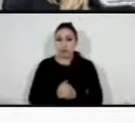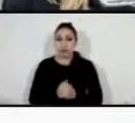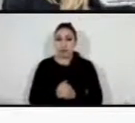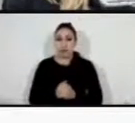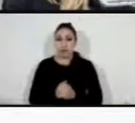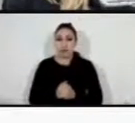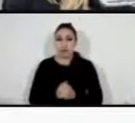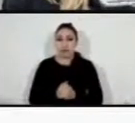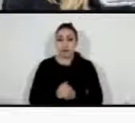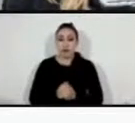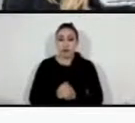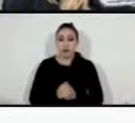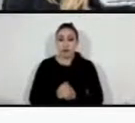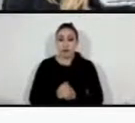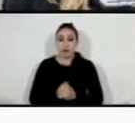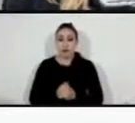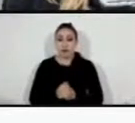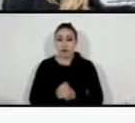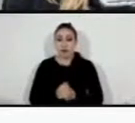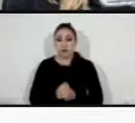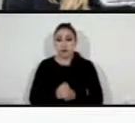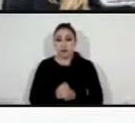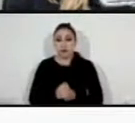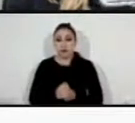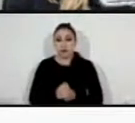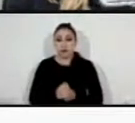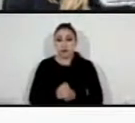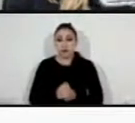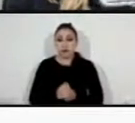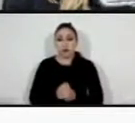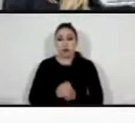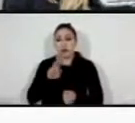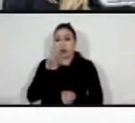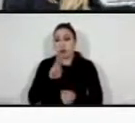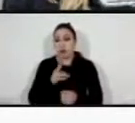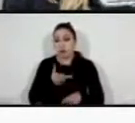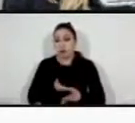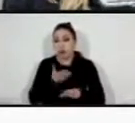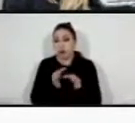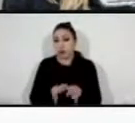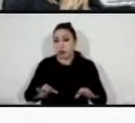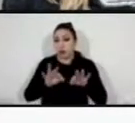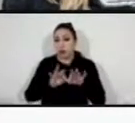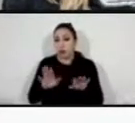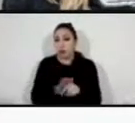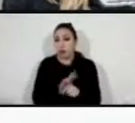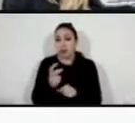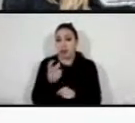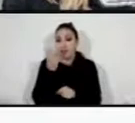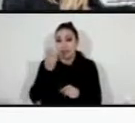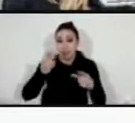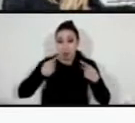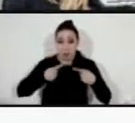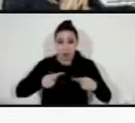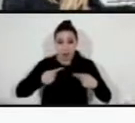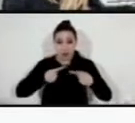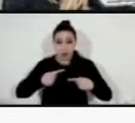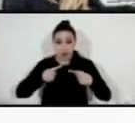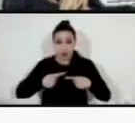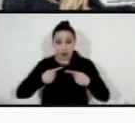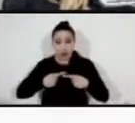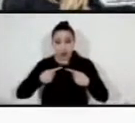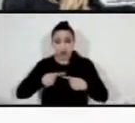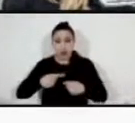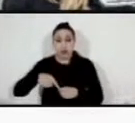relevancia e identificación con quienes desde el pensamiento humanista concebimos que la persona es origen, destino y que su